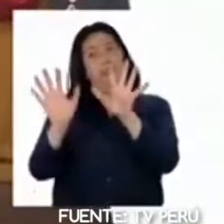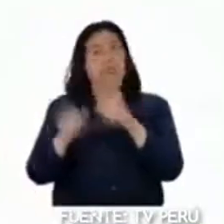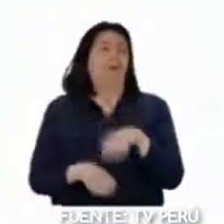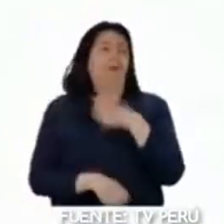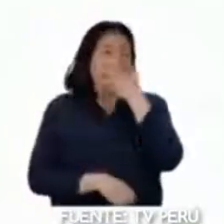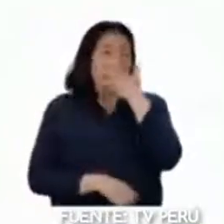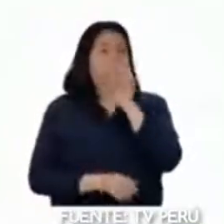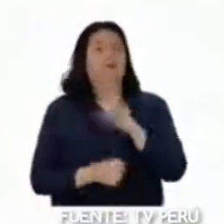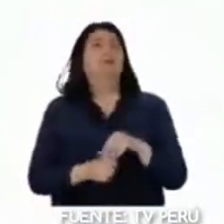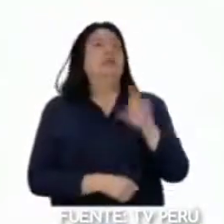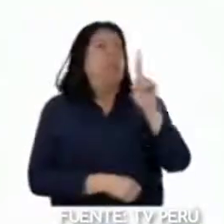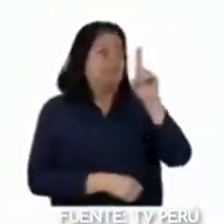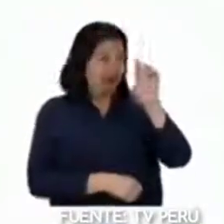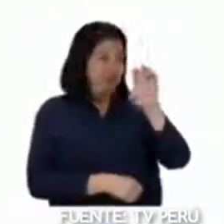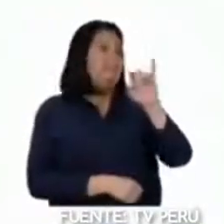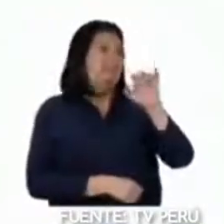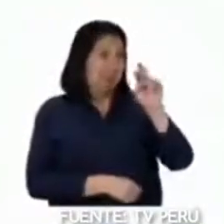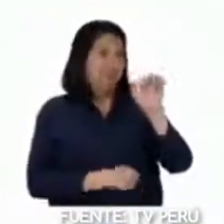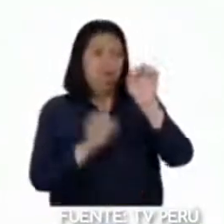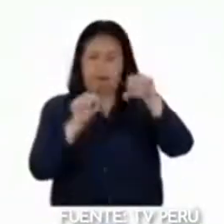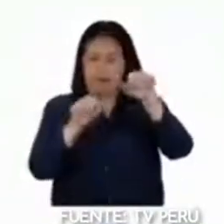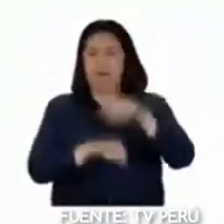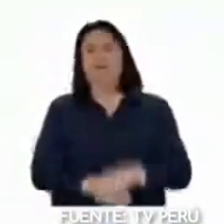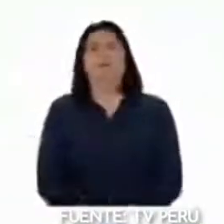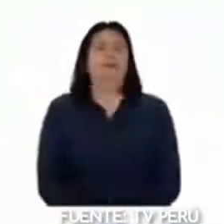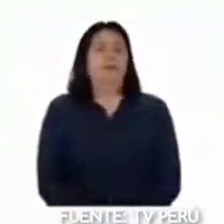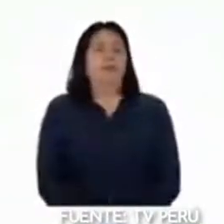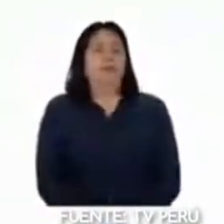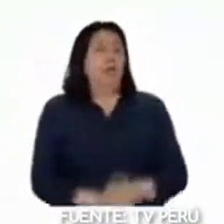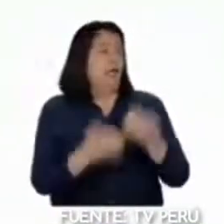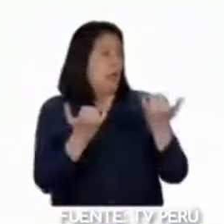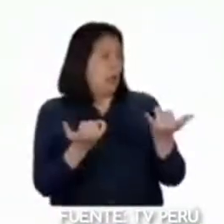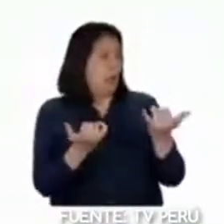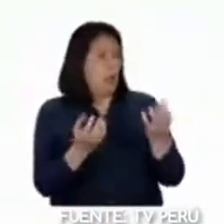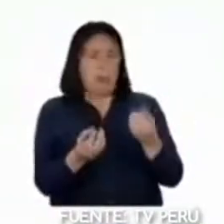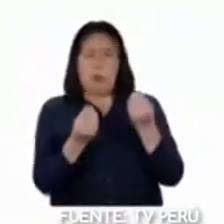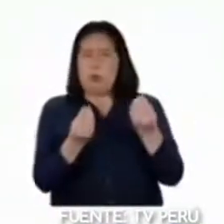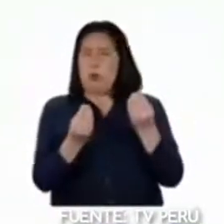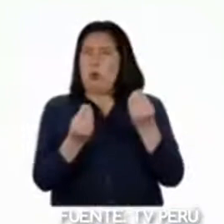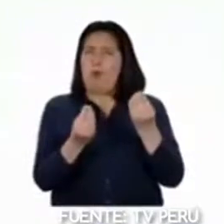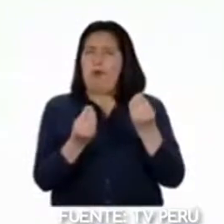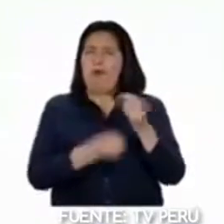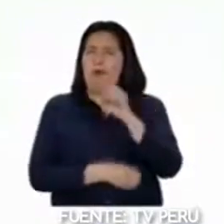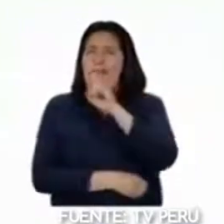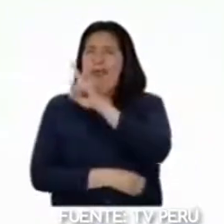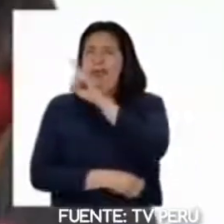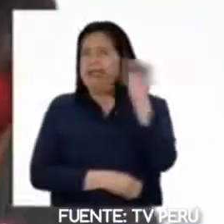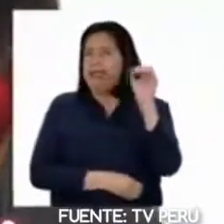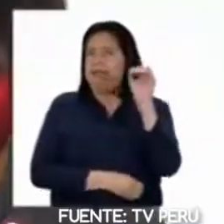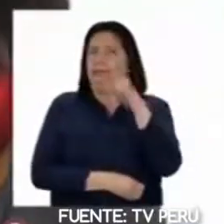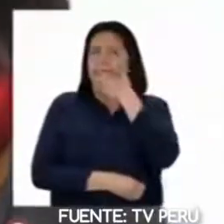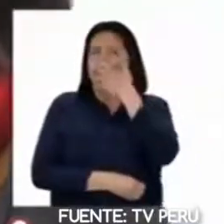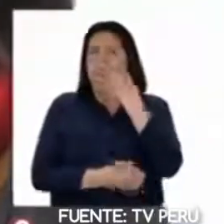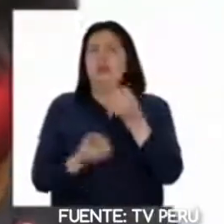manzanas. Una decena. Muy bien. Ahora, ¿cómo podríamos llegar a 100 manzanas?